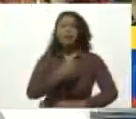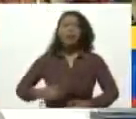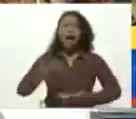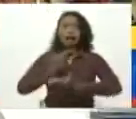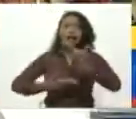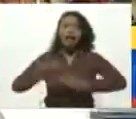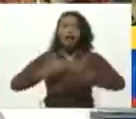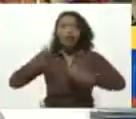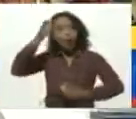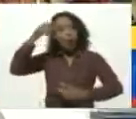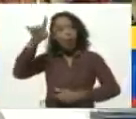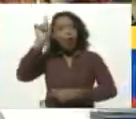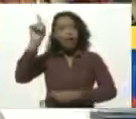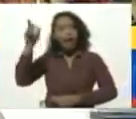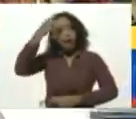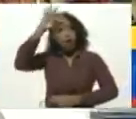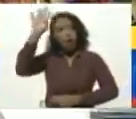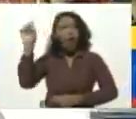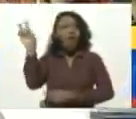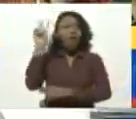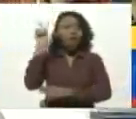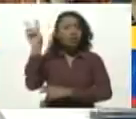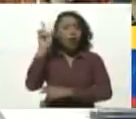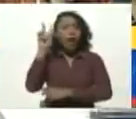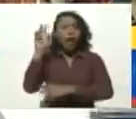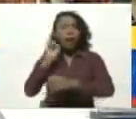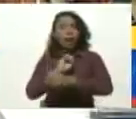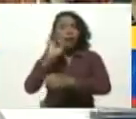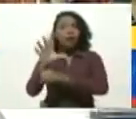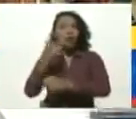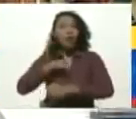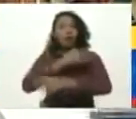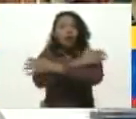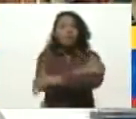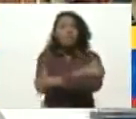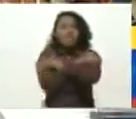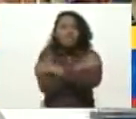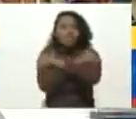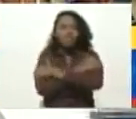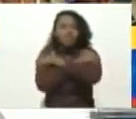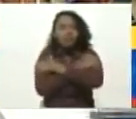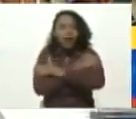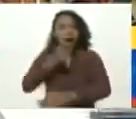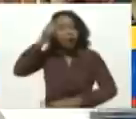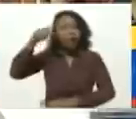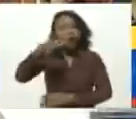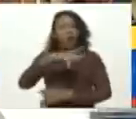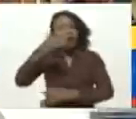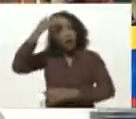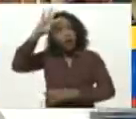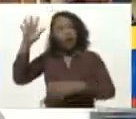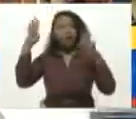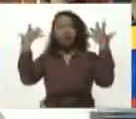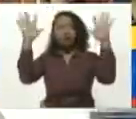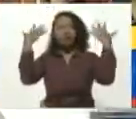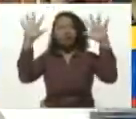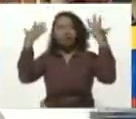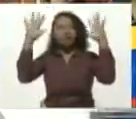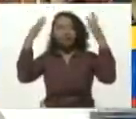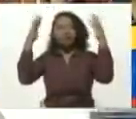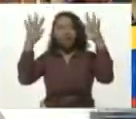pueblo cubano. Desde Venezuela le mandamos nuestro abrazo al pueblo de Cuba y nuestro aplauso al presidente